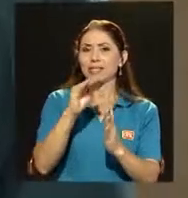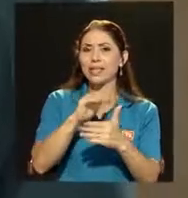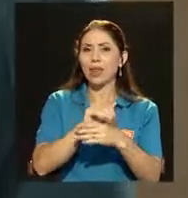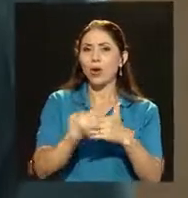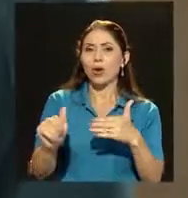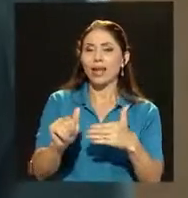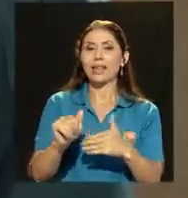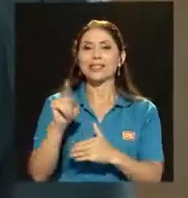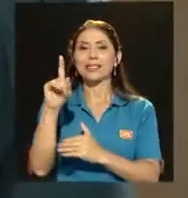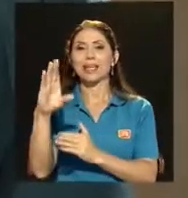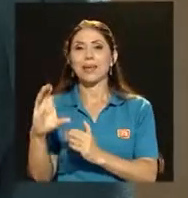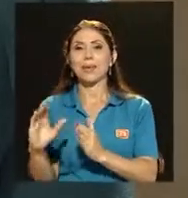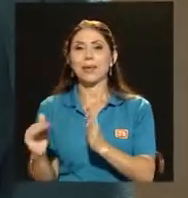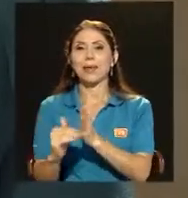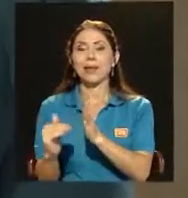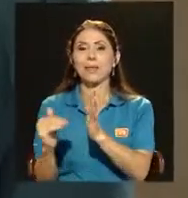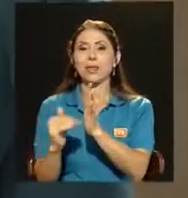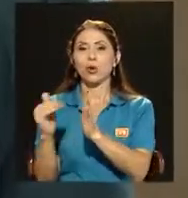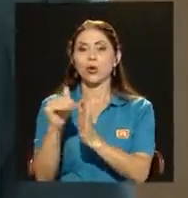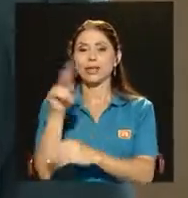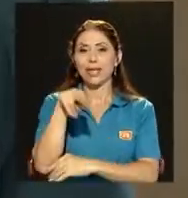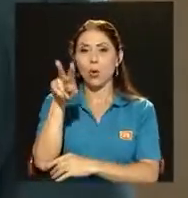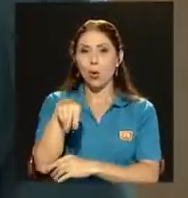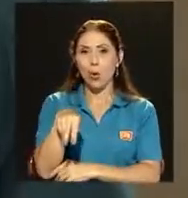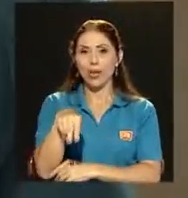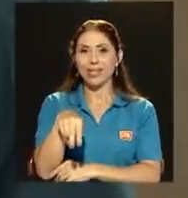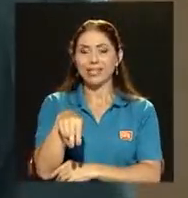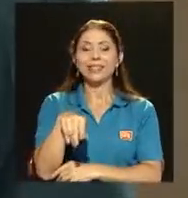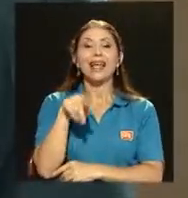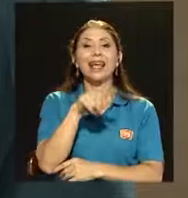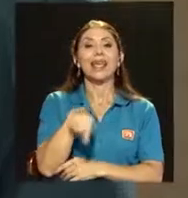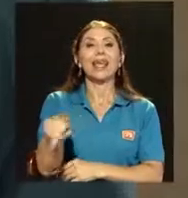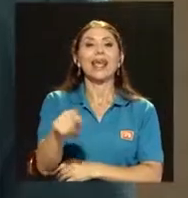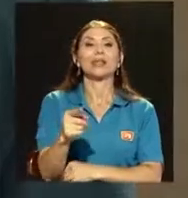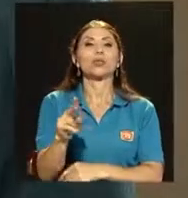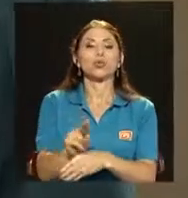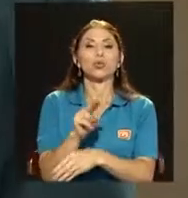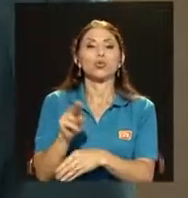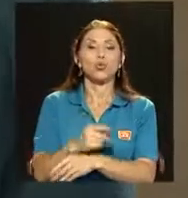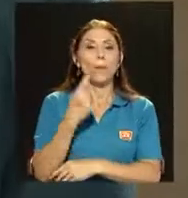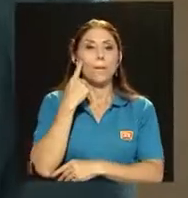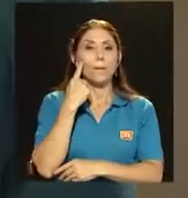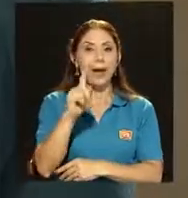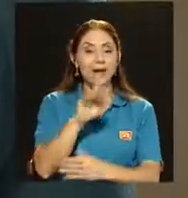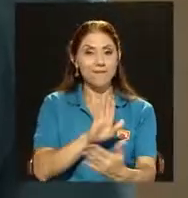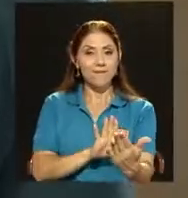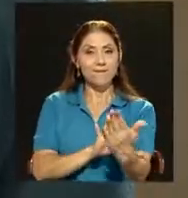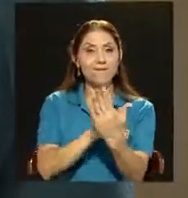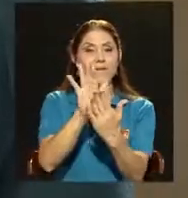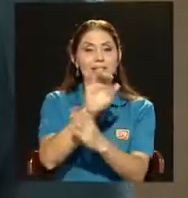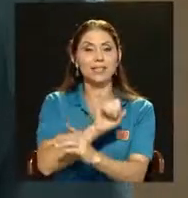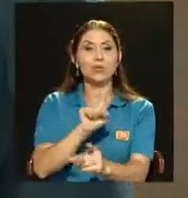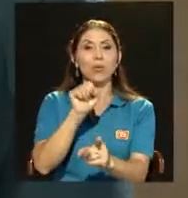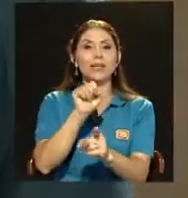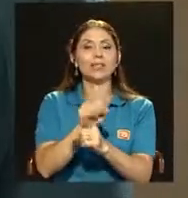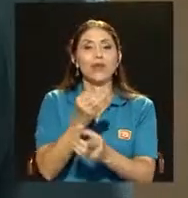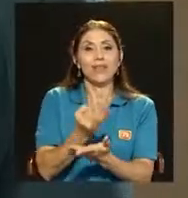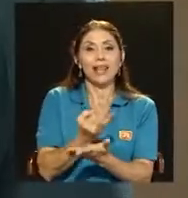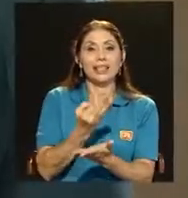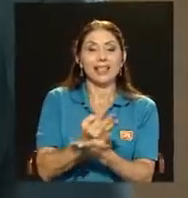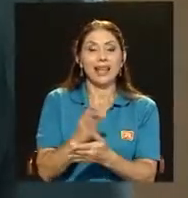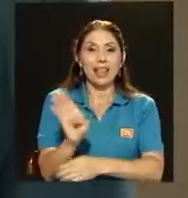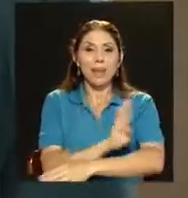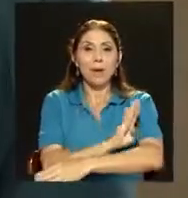millones de colones que se invirtieron para hacerle frente a la situación financiera del Banco Crédito Agrícola